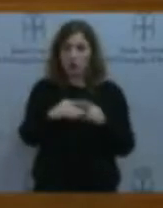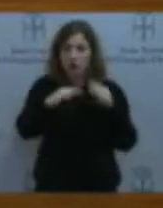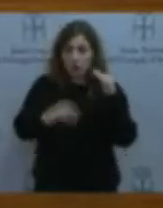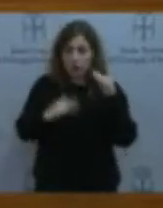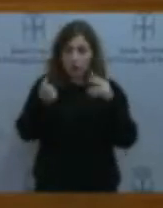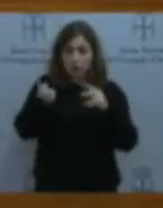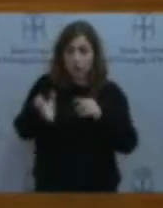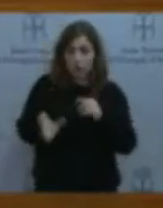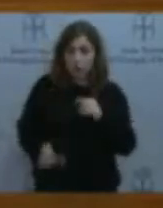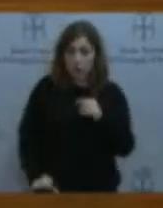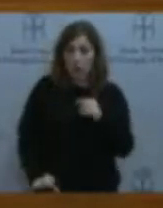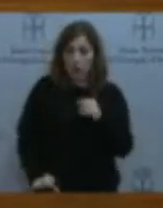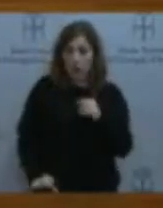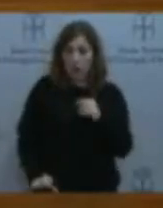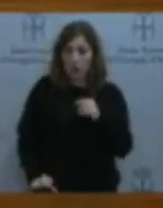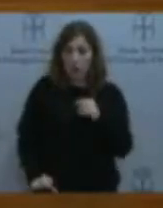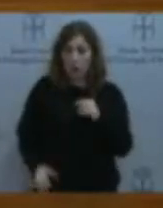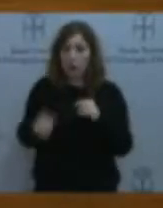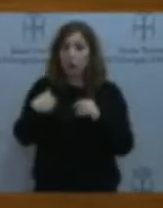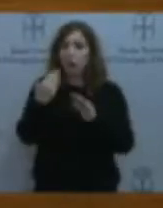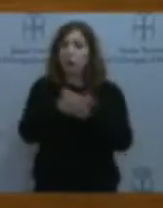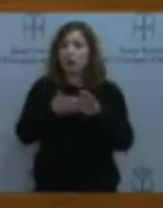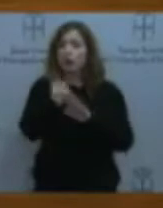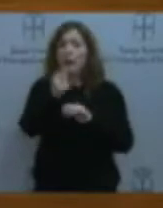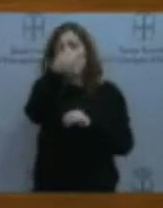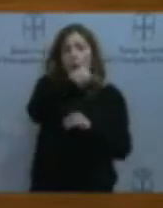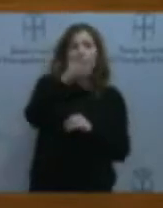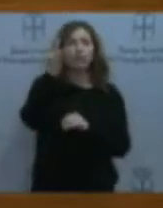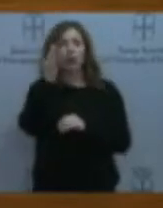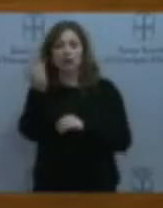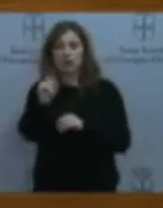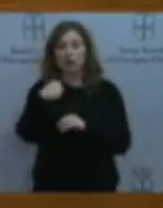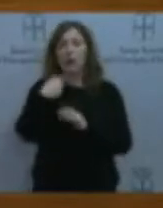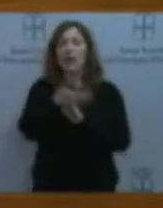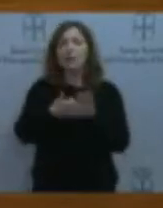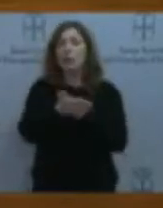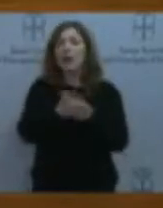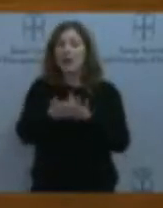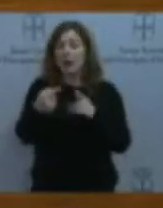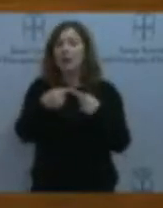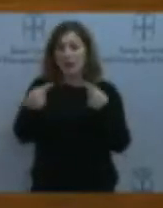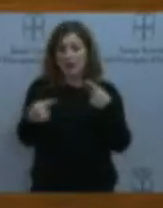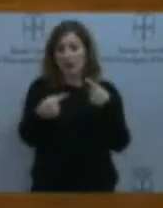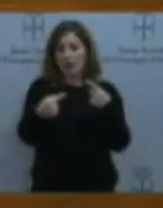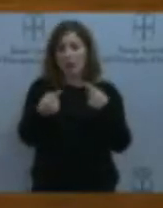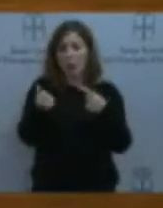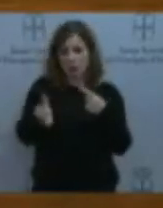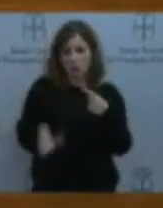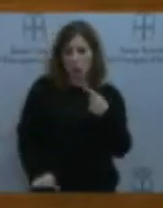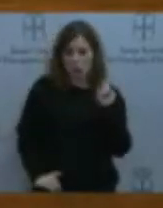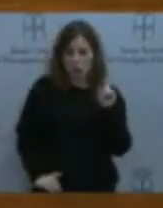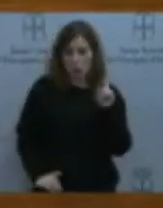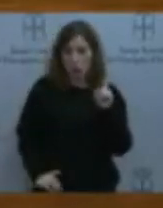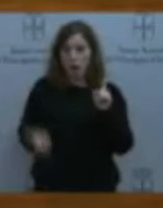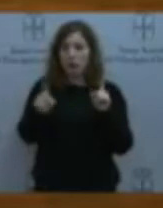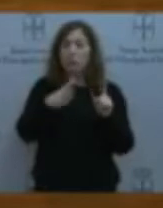salarial, no estoy hablando ahora de entre mujeres y hombres, estoy hablando de la diferencia de salarios. También